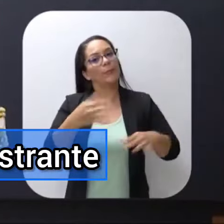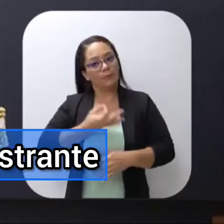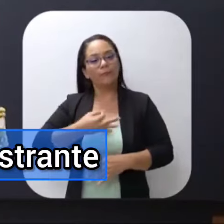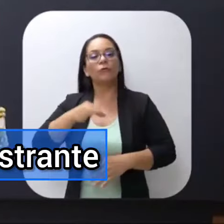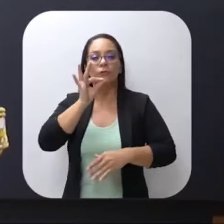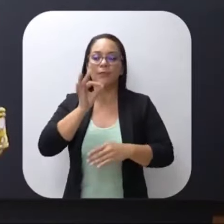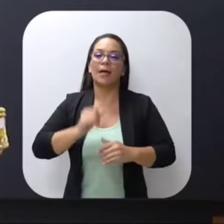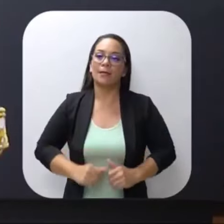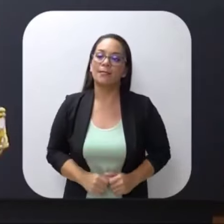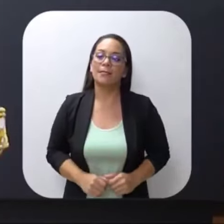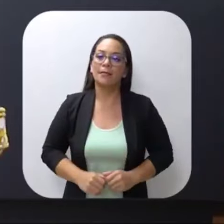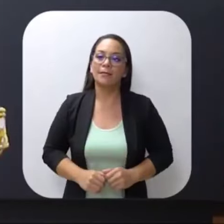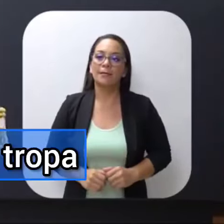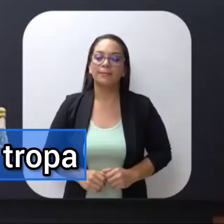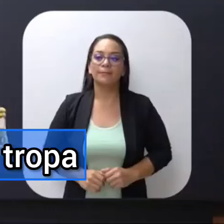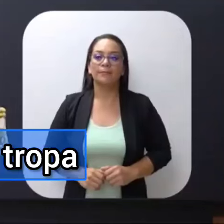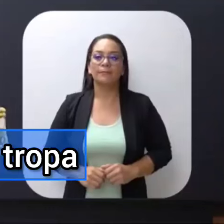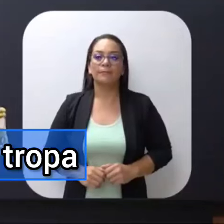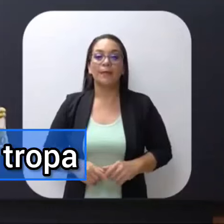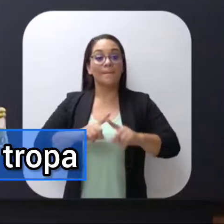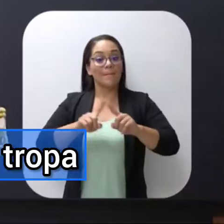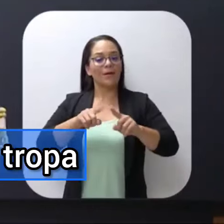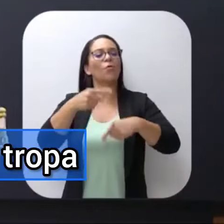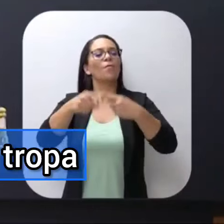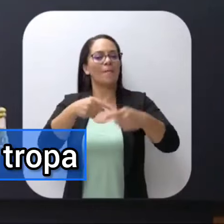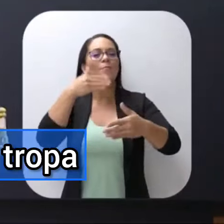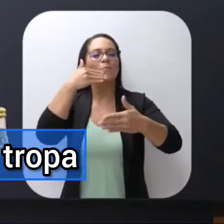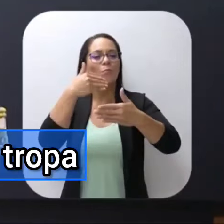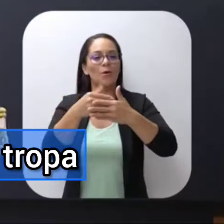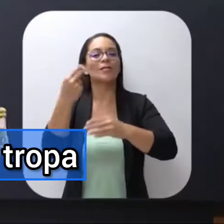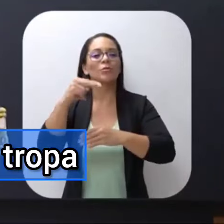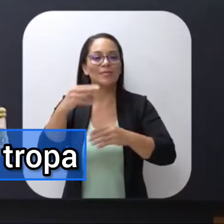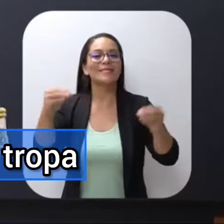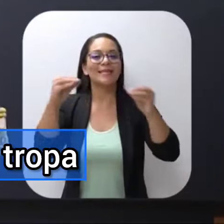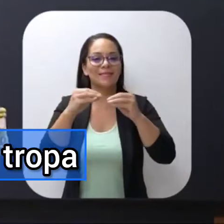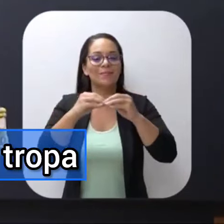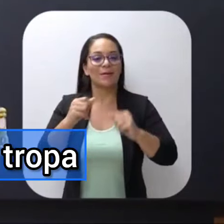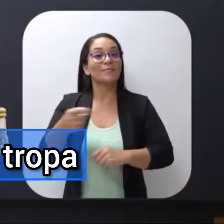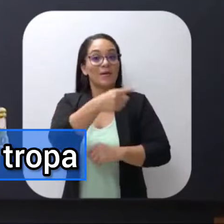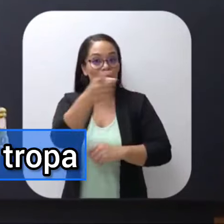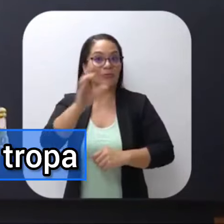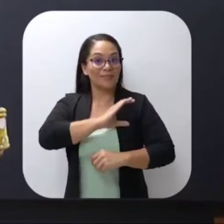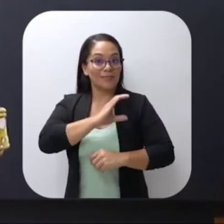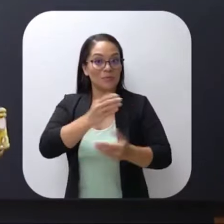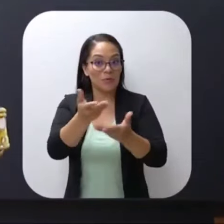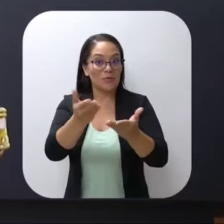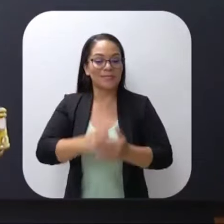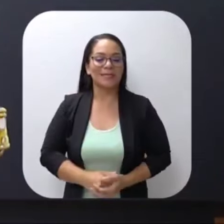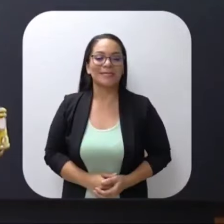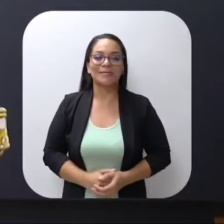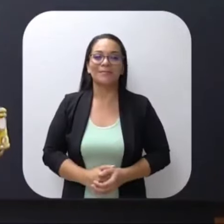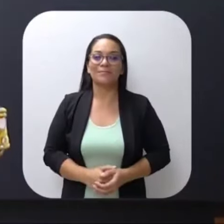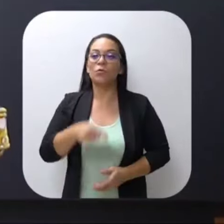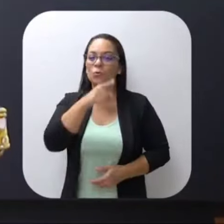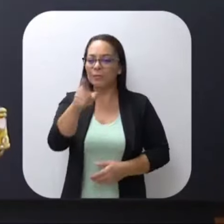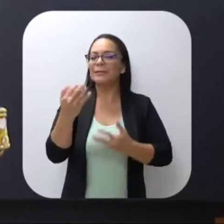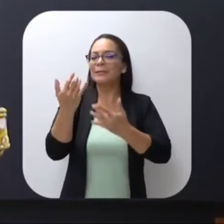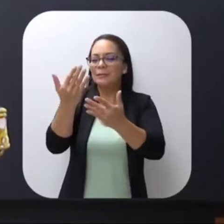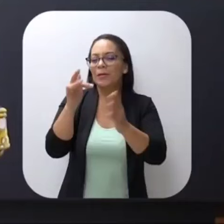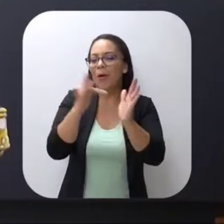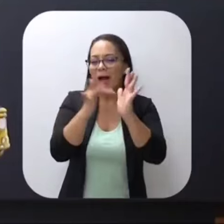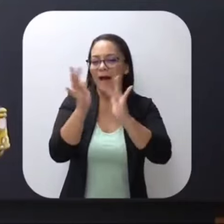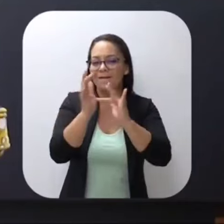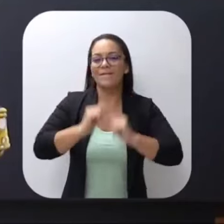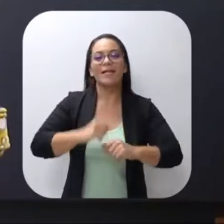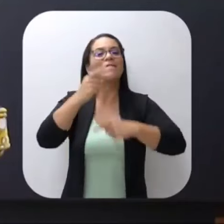frustrante. Vienen buenas noticias más para la tropa. Espérennos